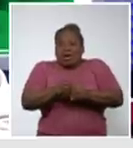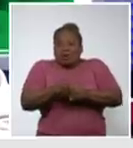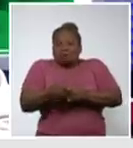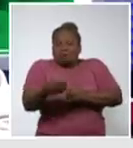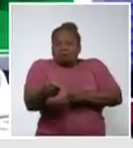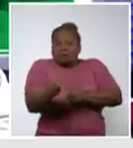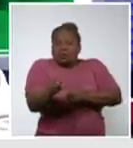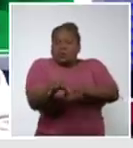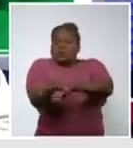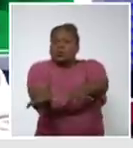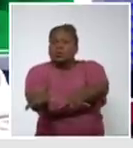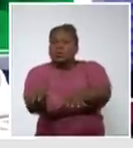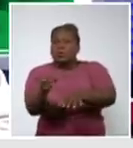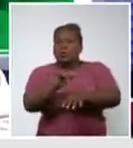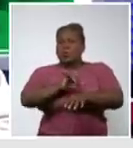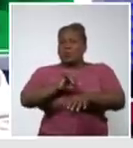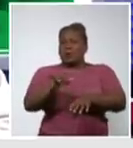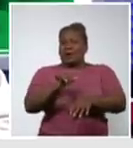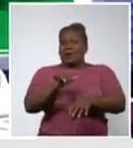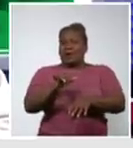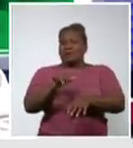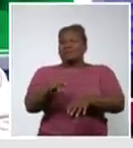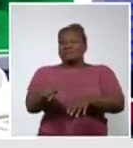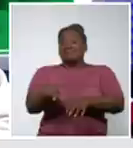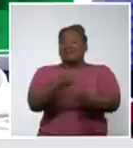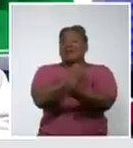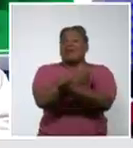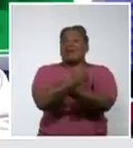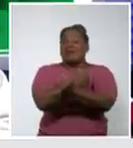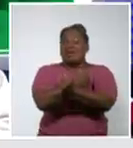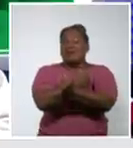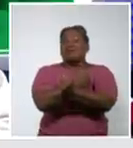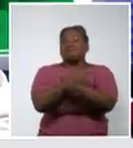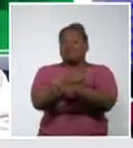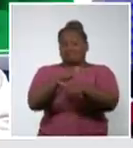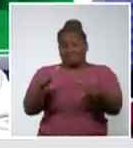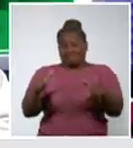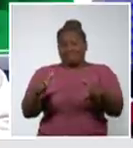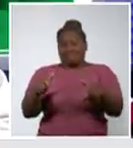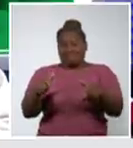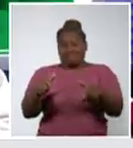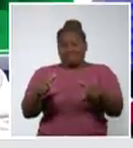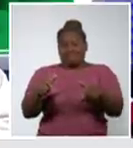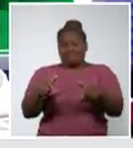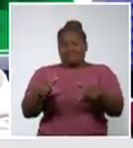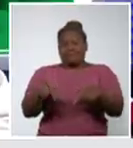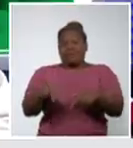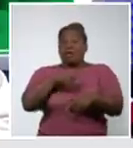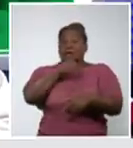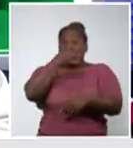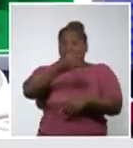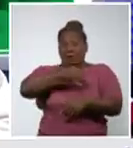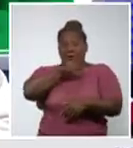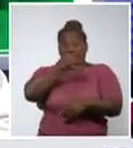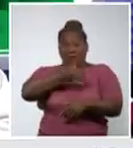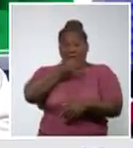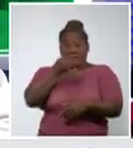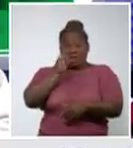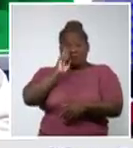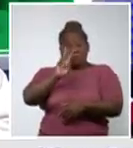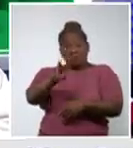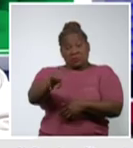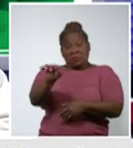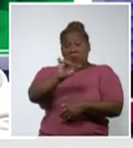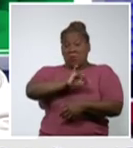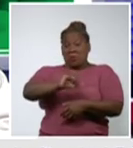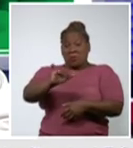de riesgo, el riesgo es muy elevado en estos lugares. Se plantea, y además lo hemos visto, que tiene